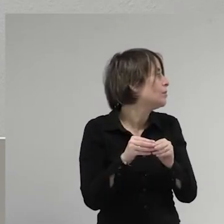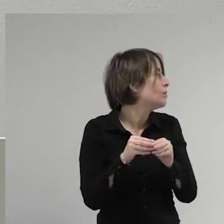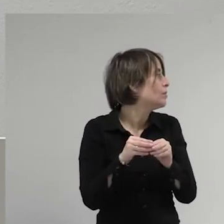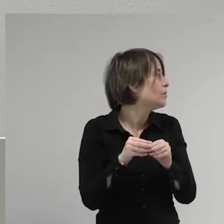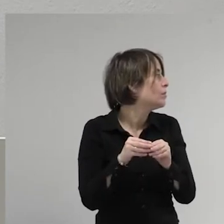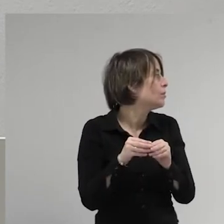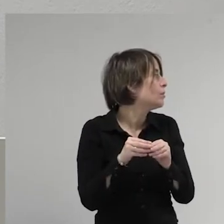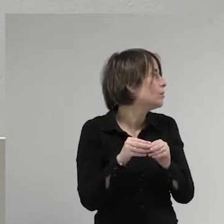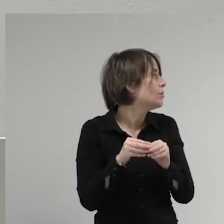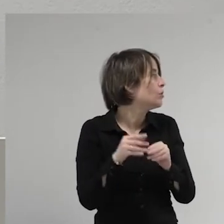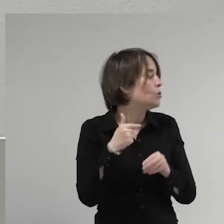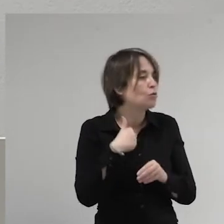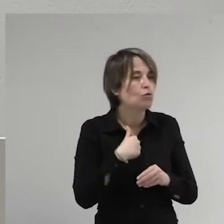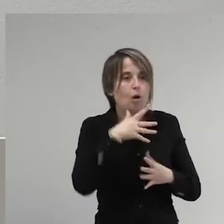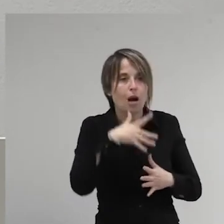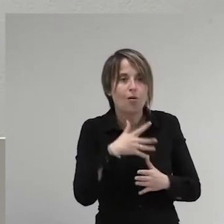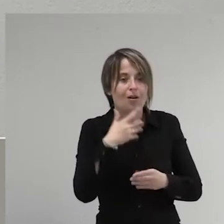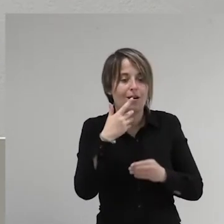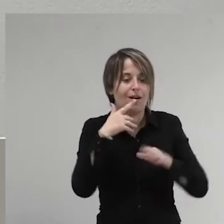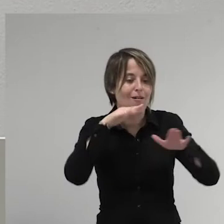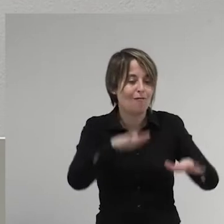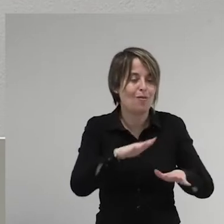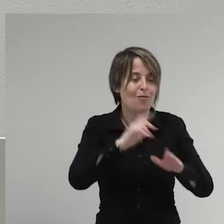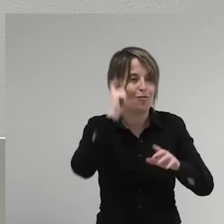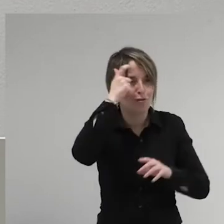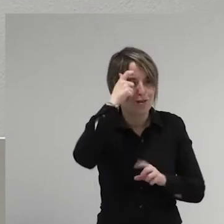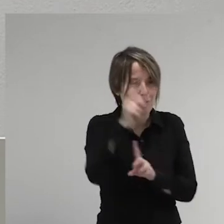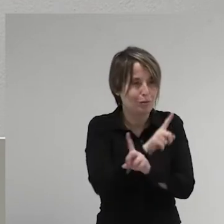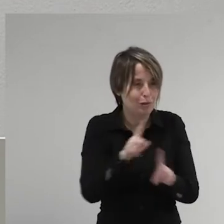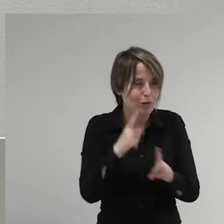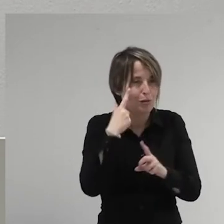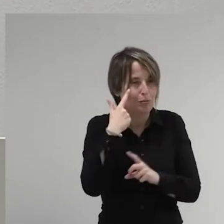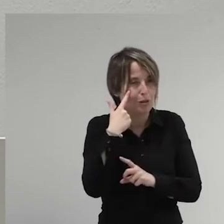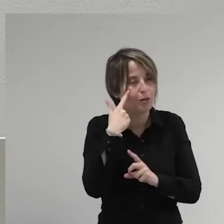acuerdo que se hablen estos términos, pero toda esta idea de...